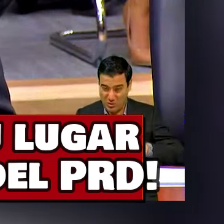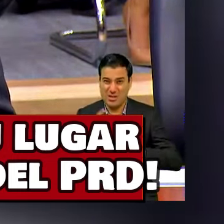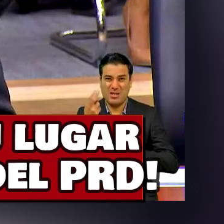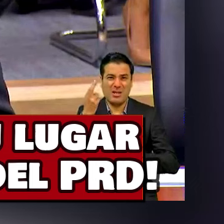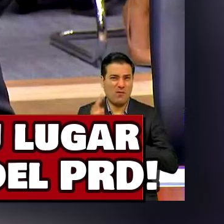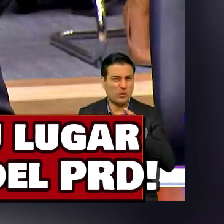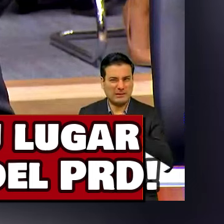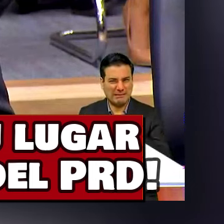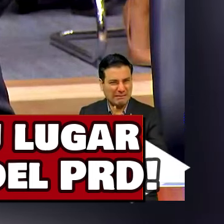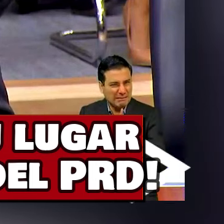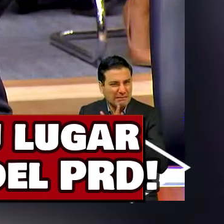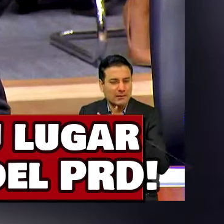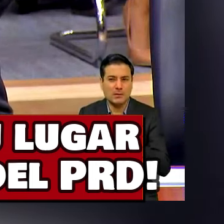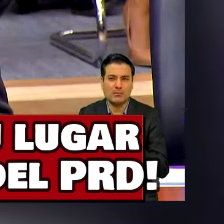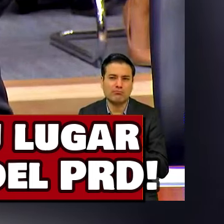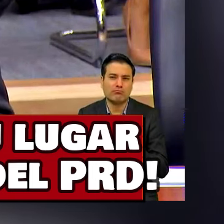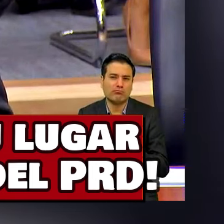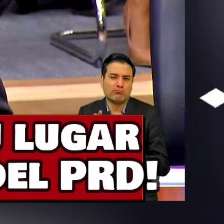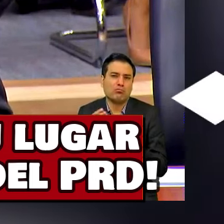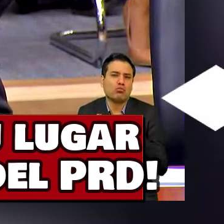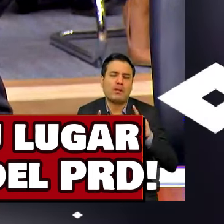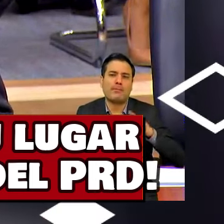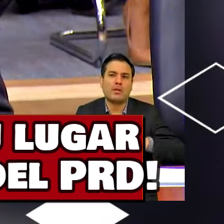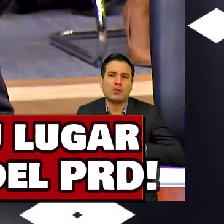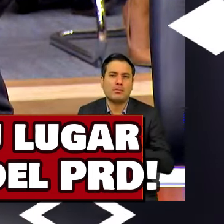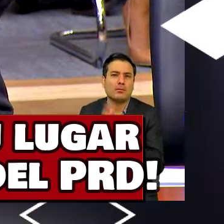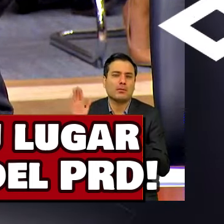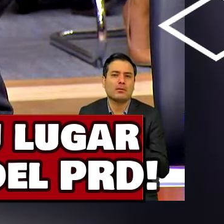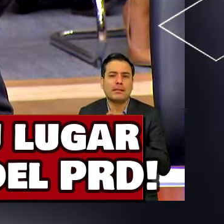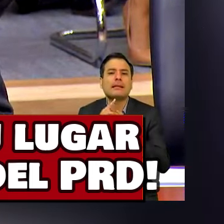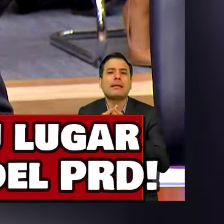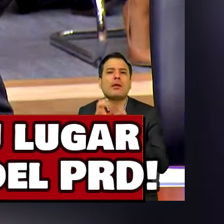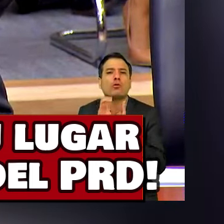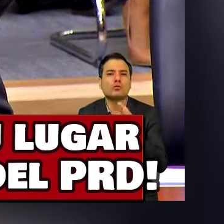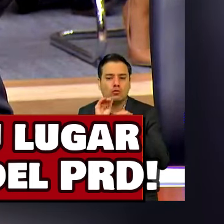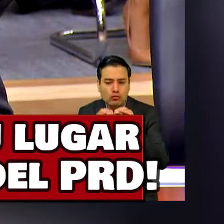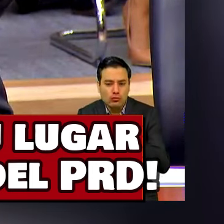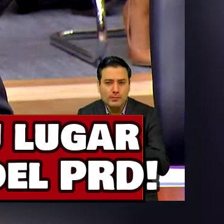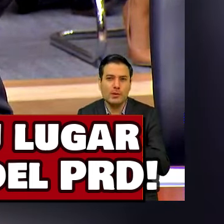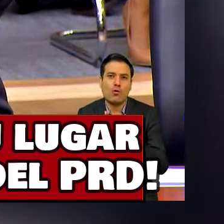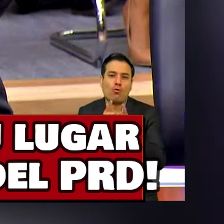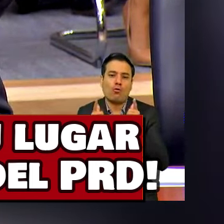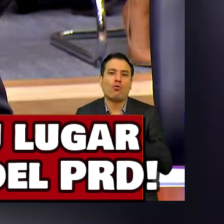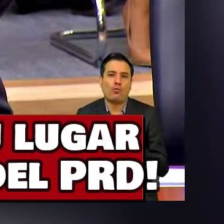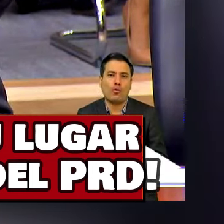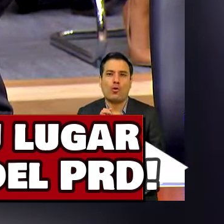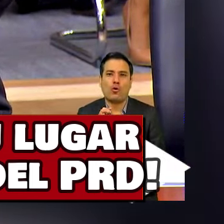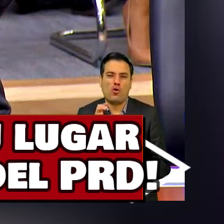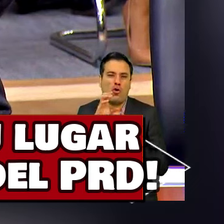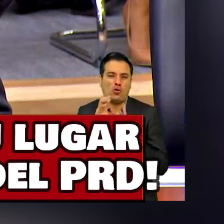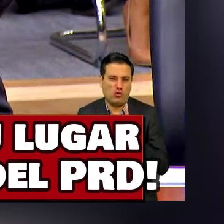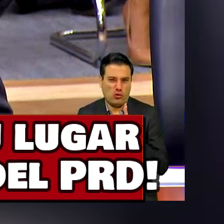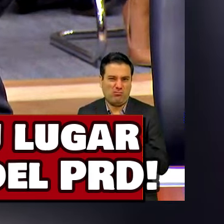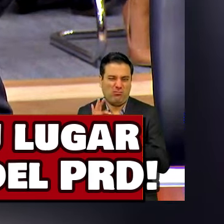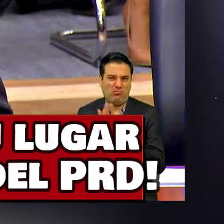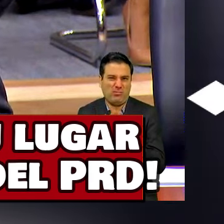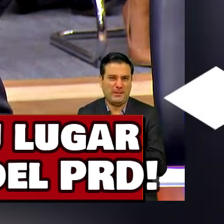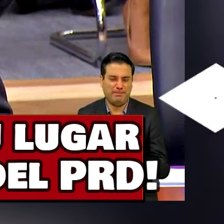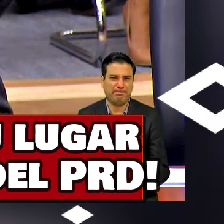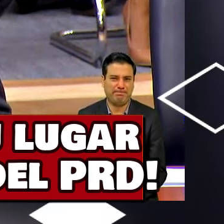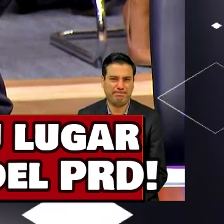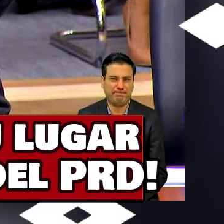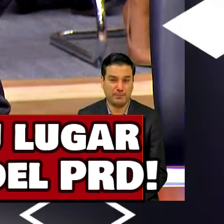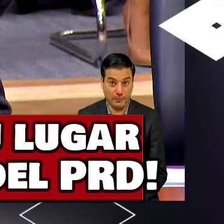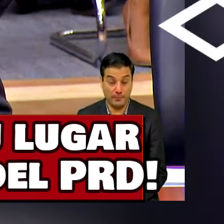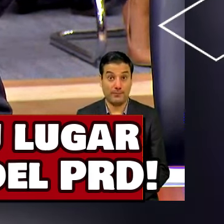los constitucionalistas quienes triunfaron y determinaron las reformas profundas a la Constitución de 1917. Falso que esté en riesgo la